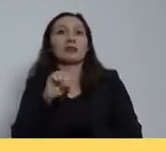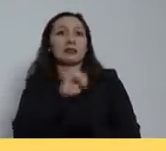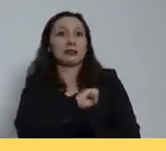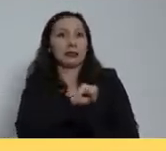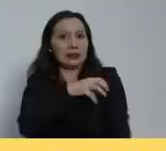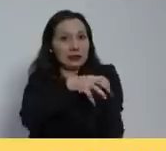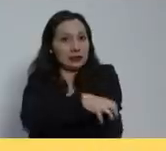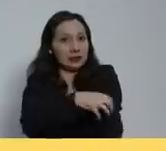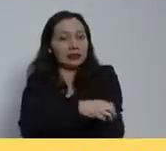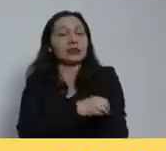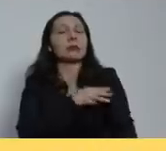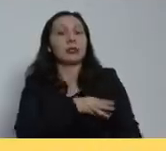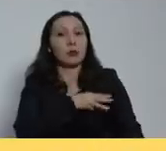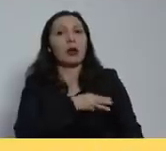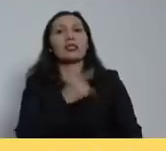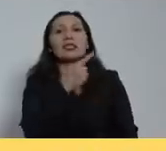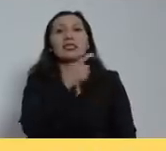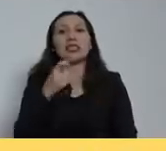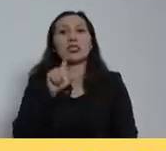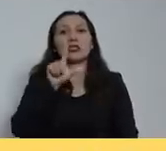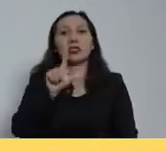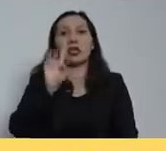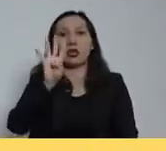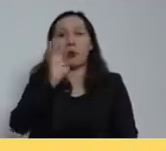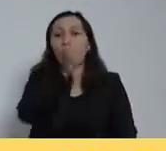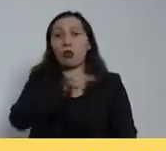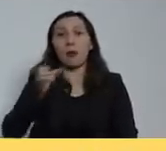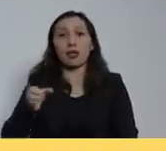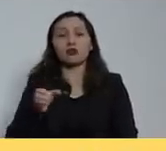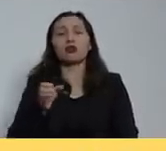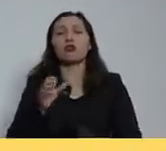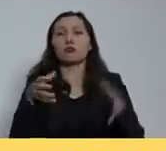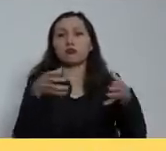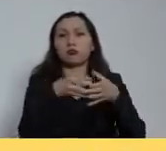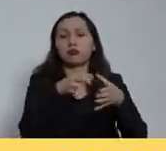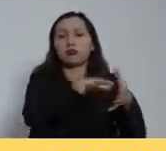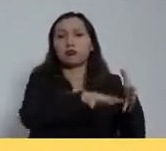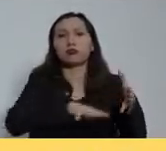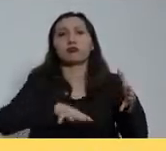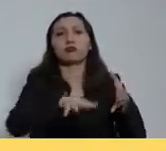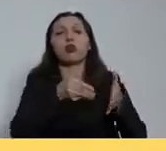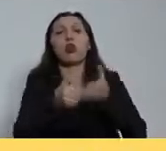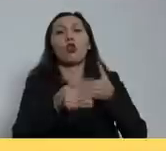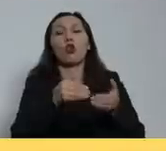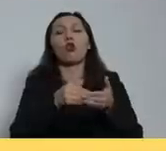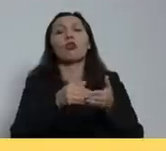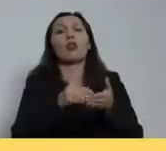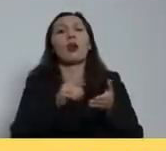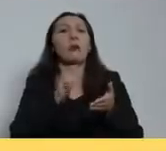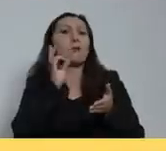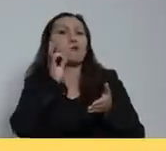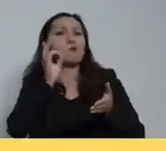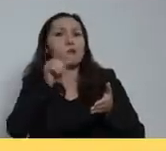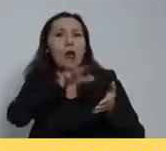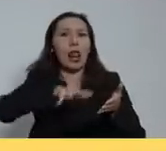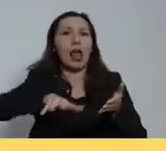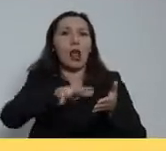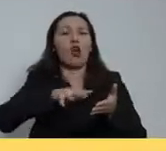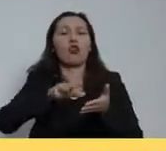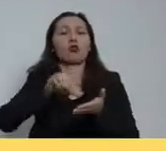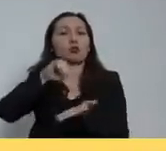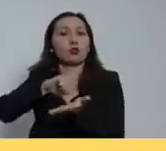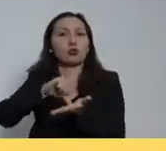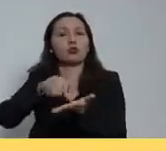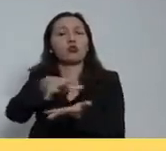metropolitana que asciende a 174 personas y que se concentran en el sector oriente de la capital,